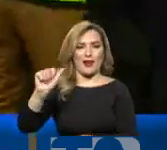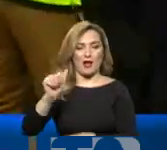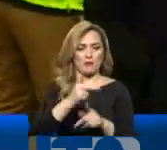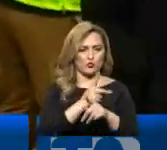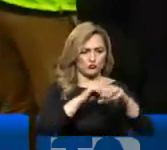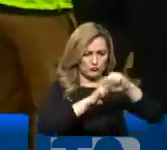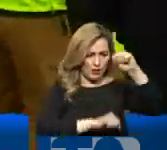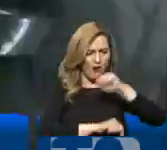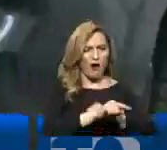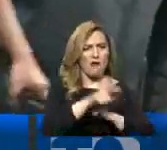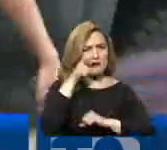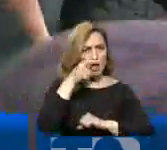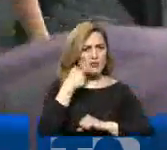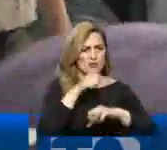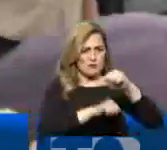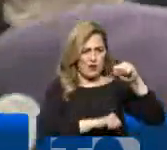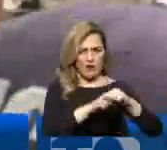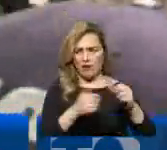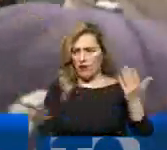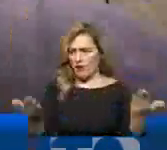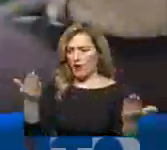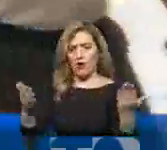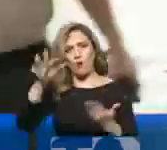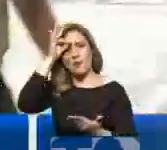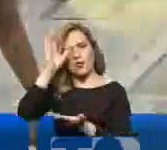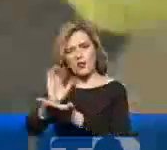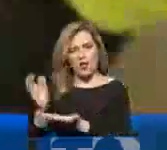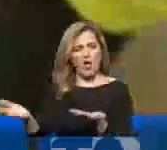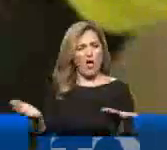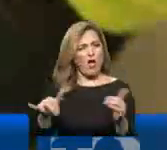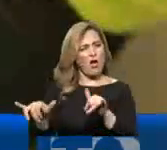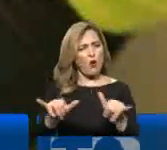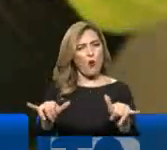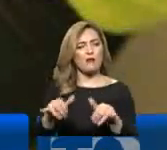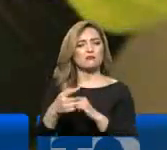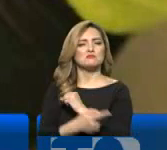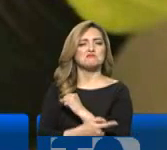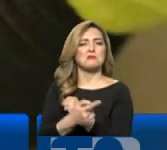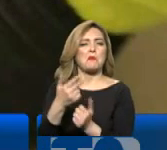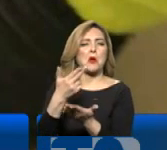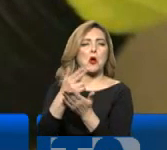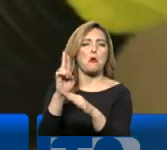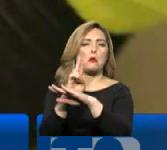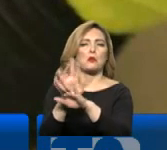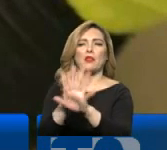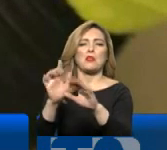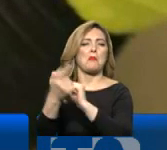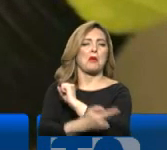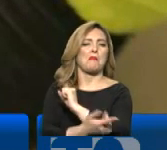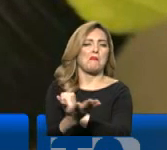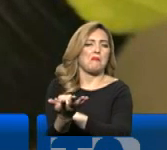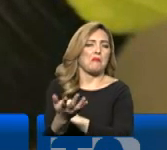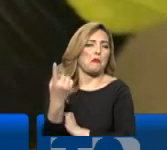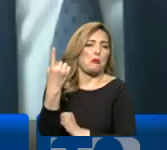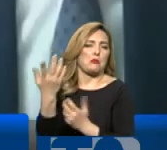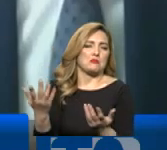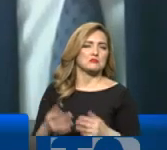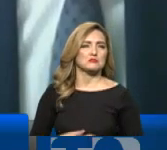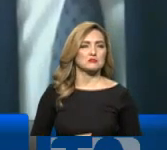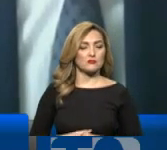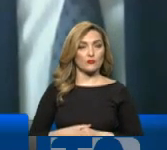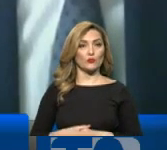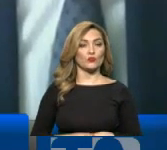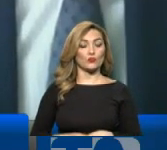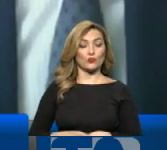Teodoro Maldonado Carbo. Aunque en contra del ex primer mandatario, únicamente se formuló cargos por el delito de tráfico ilícito de armas. Mientras